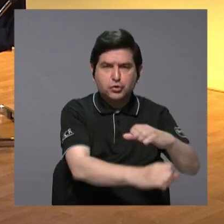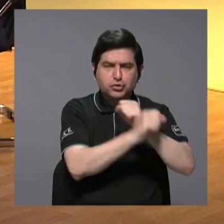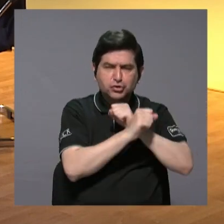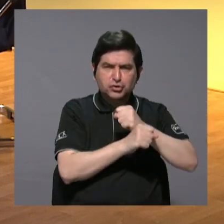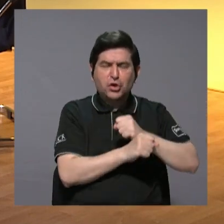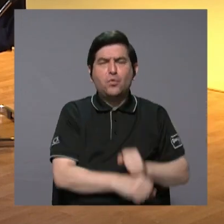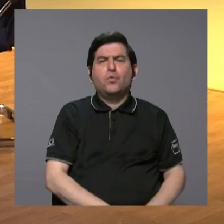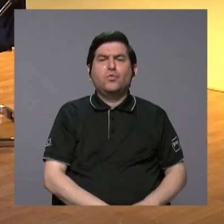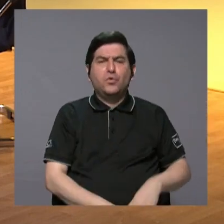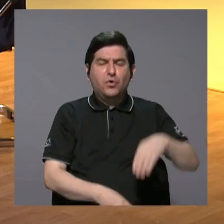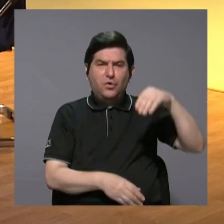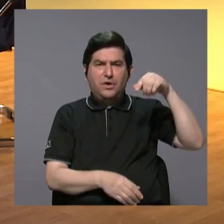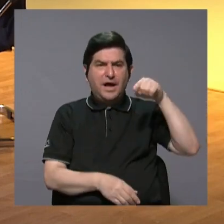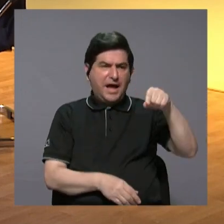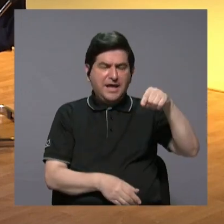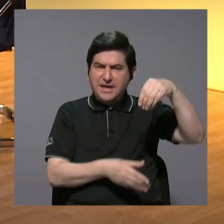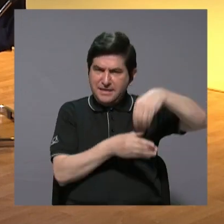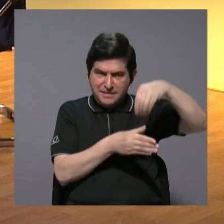depósitos no alcanzan,